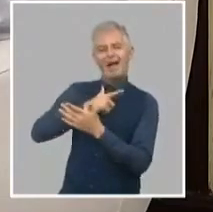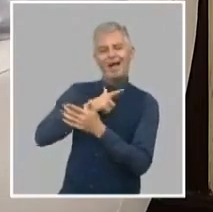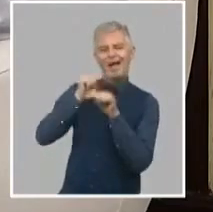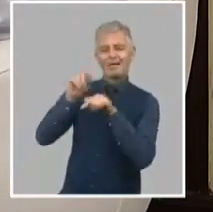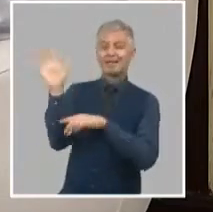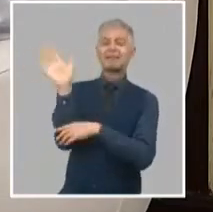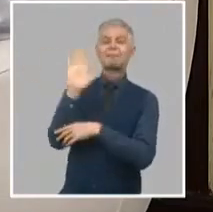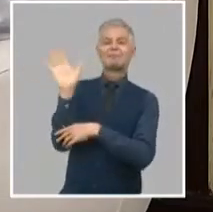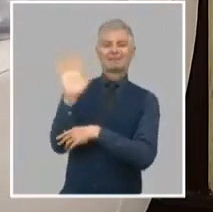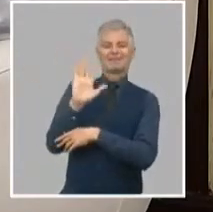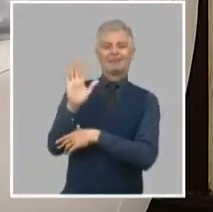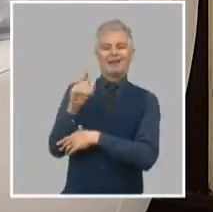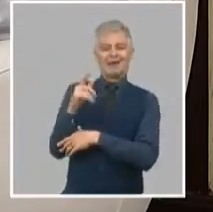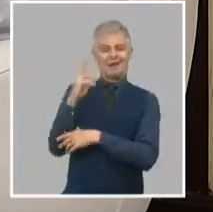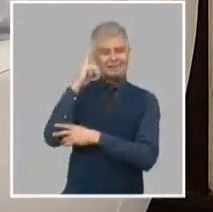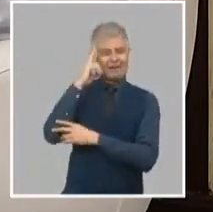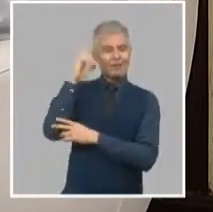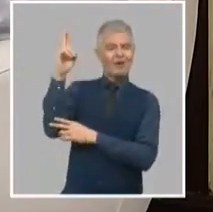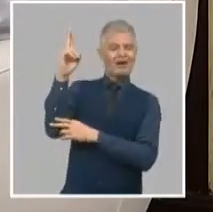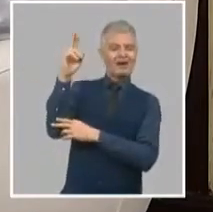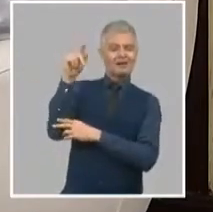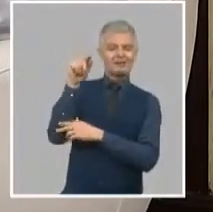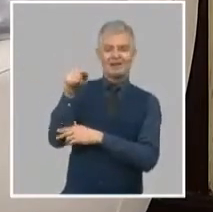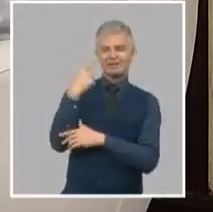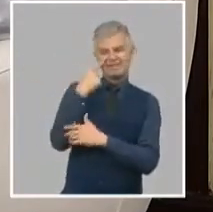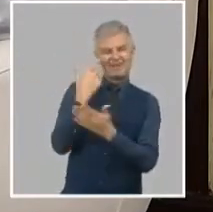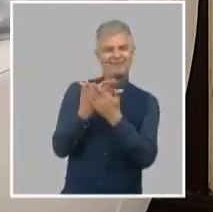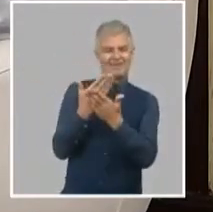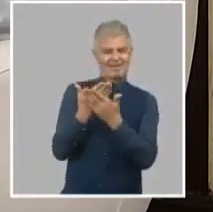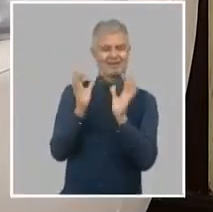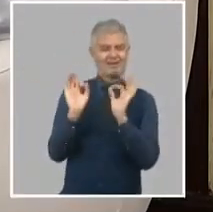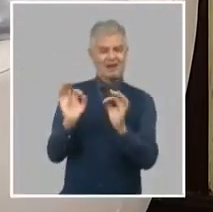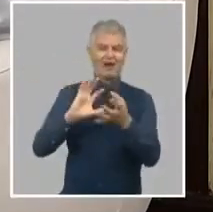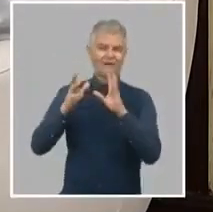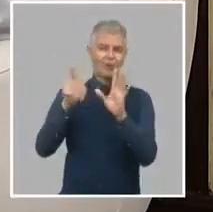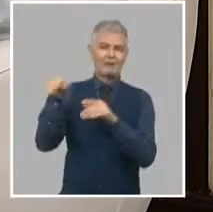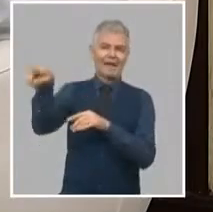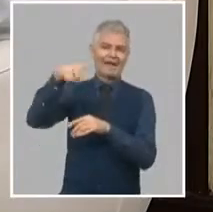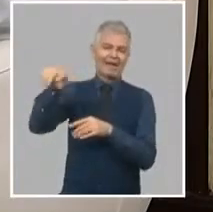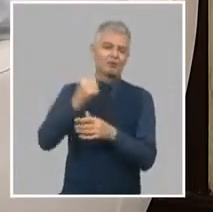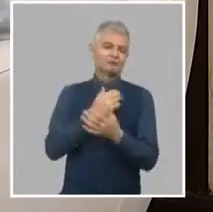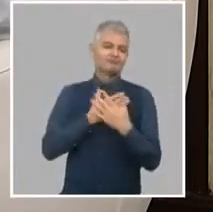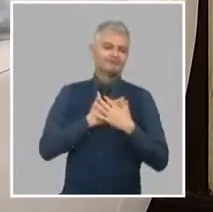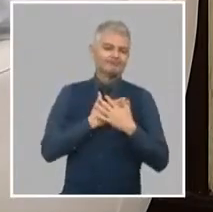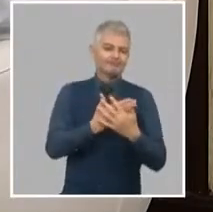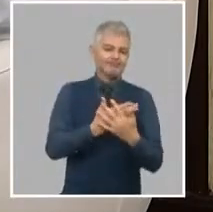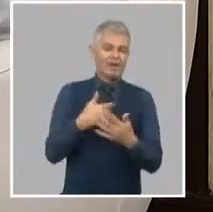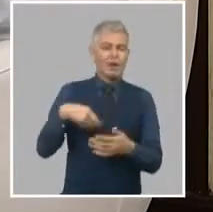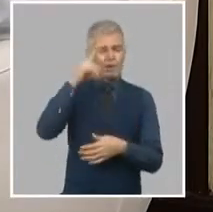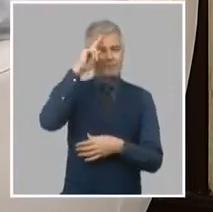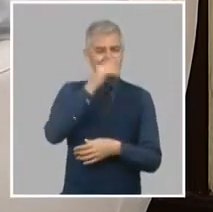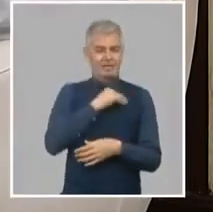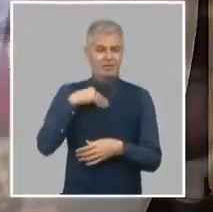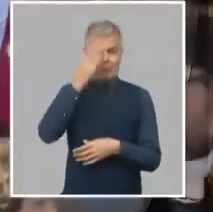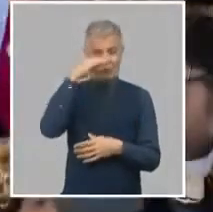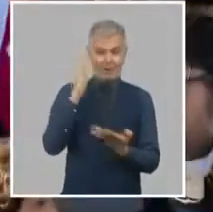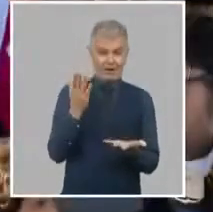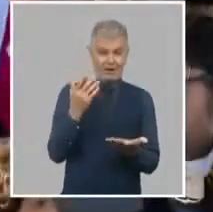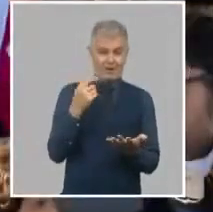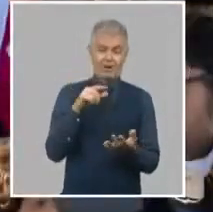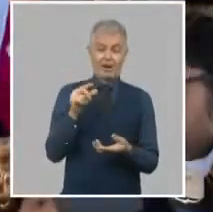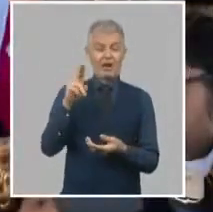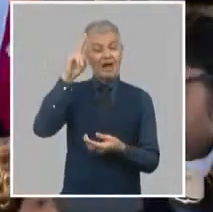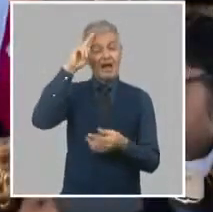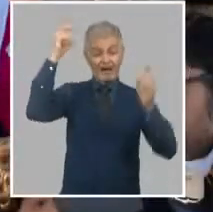Cubana, y yo creo que también marca un poco un símbolo de esta experiencia en Crema, también incluso la presencia de una